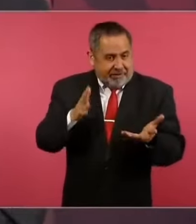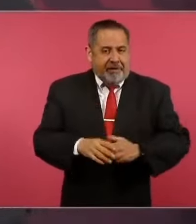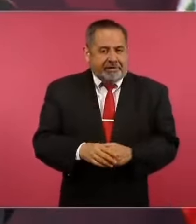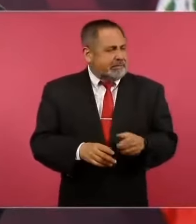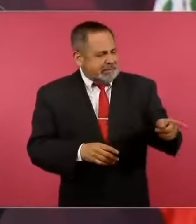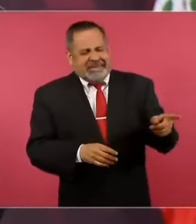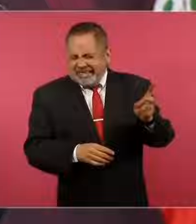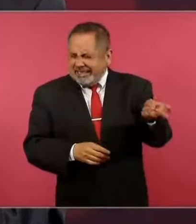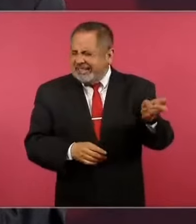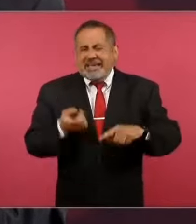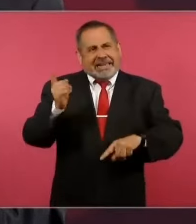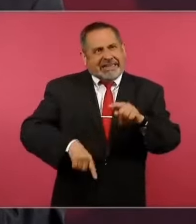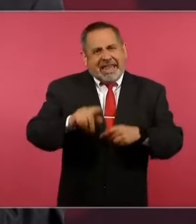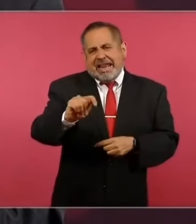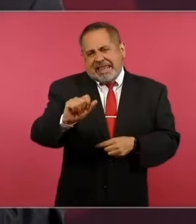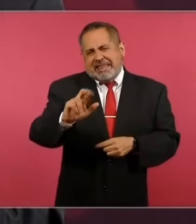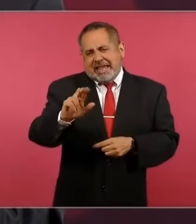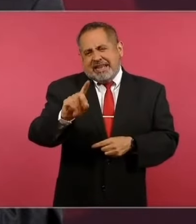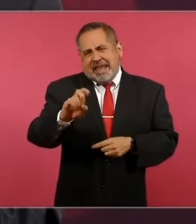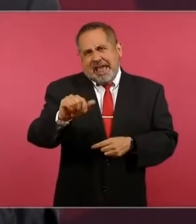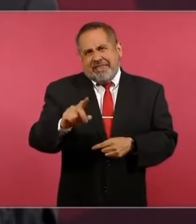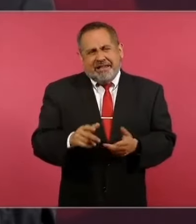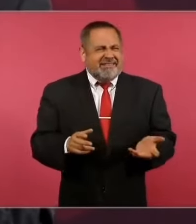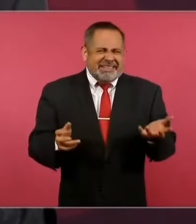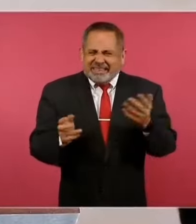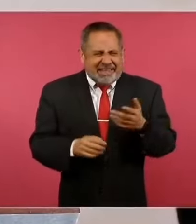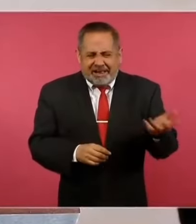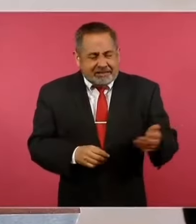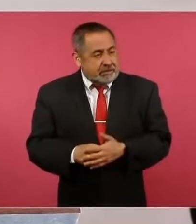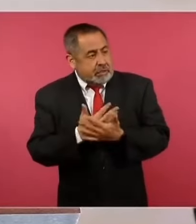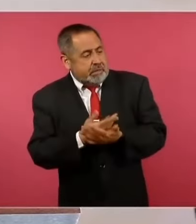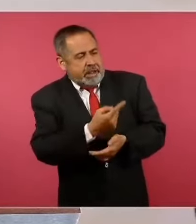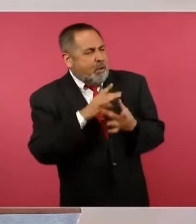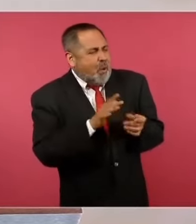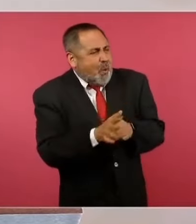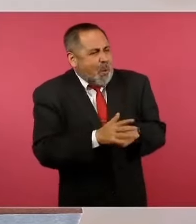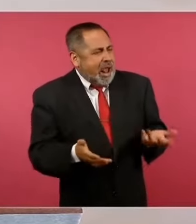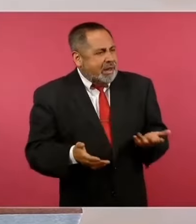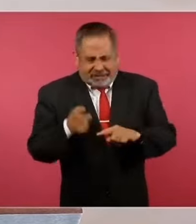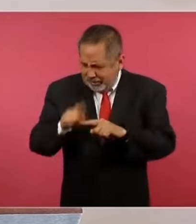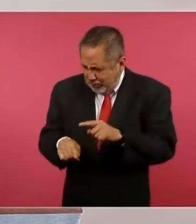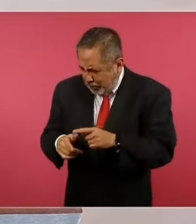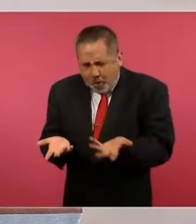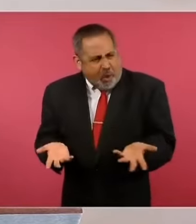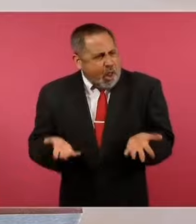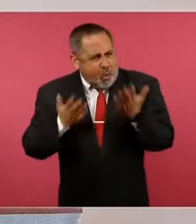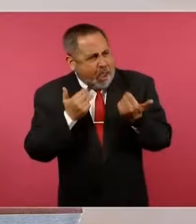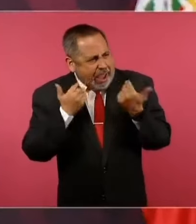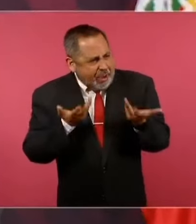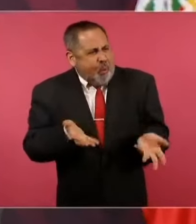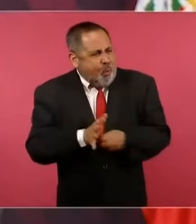La tardeada. Y pues estoy esperando que me aclaren de para mañanera, ¿no?